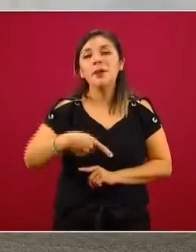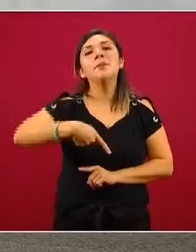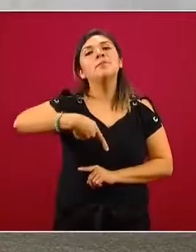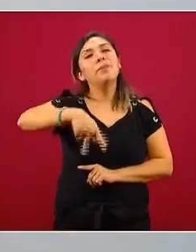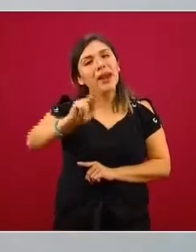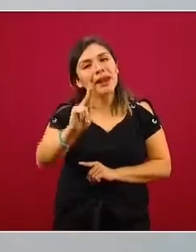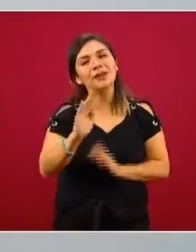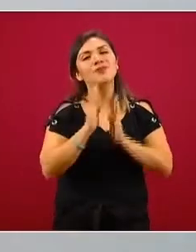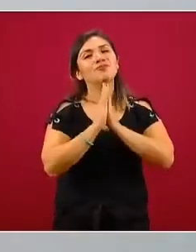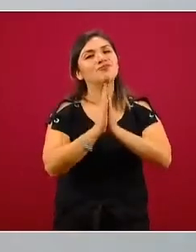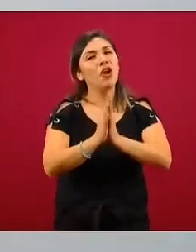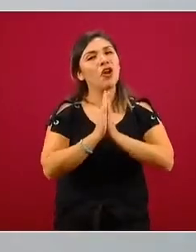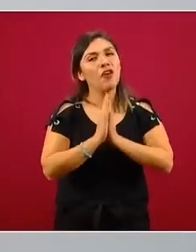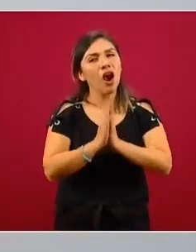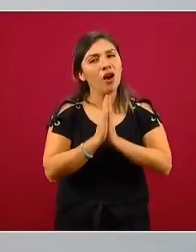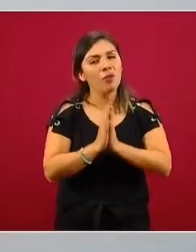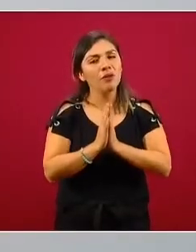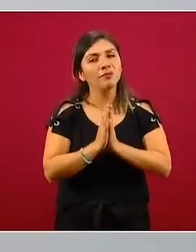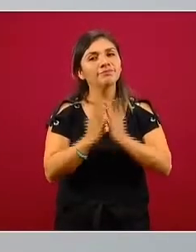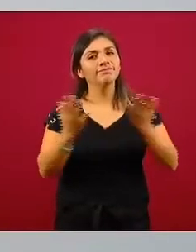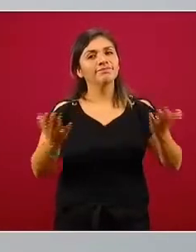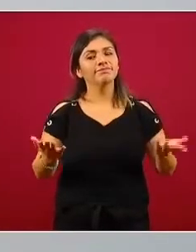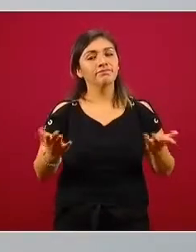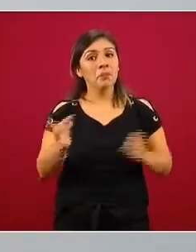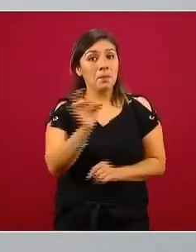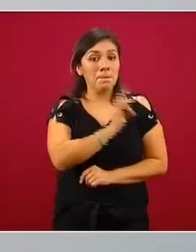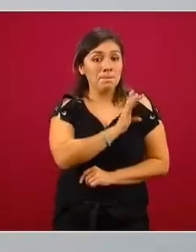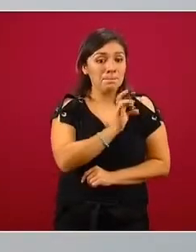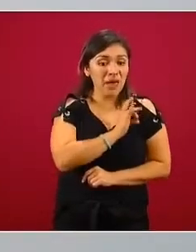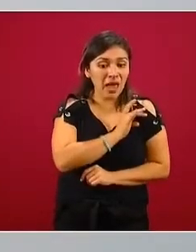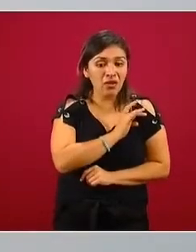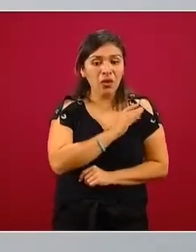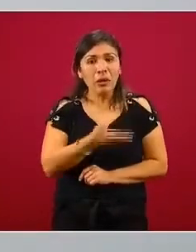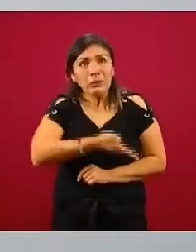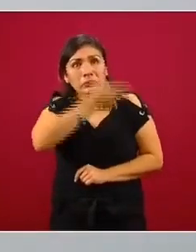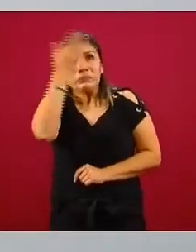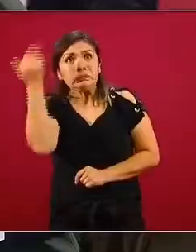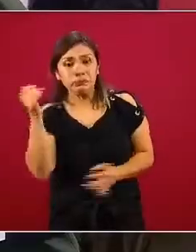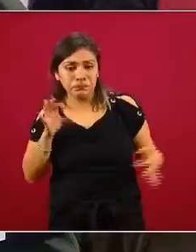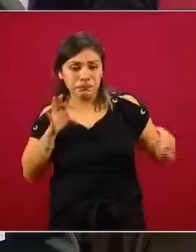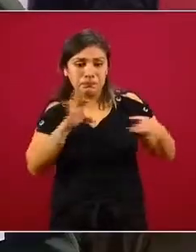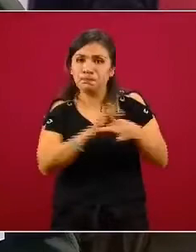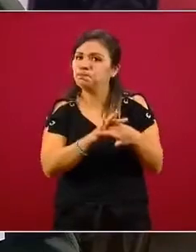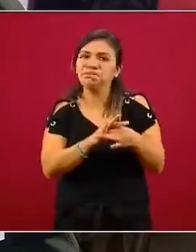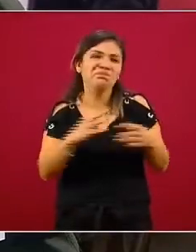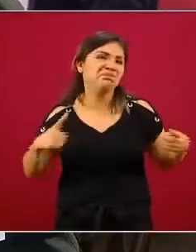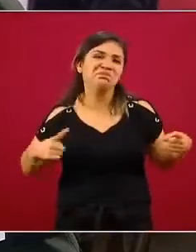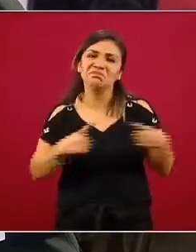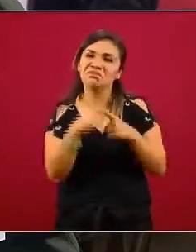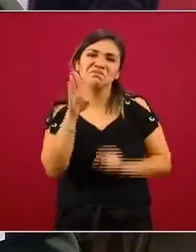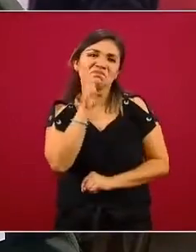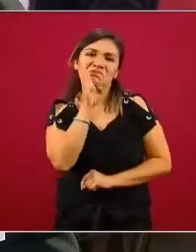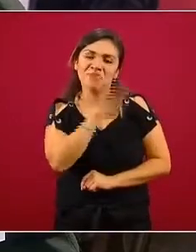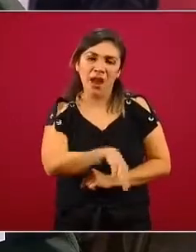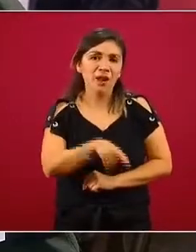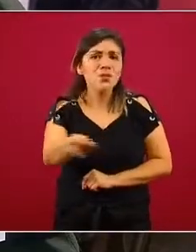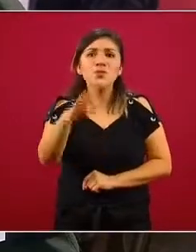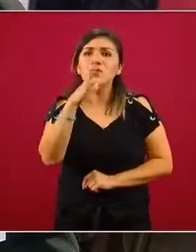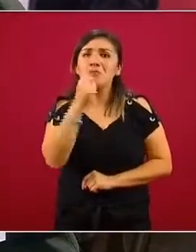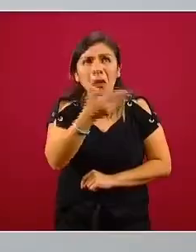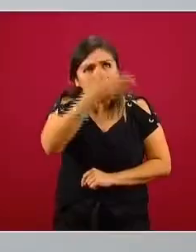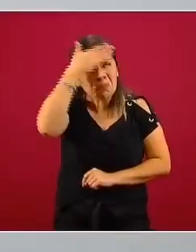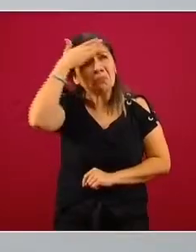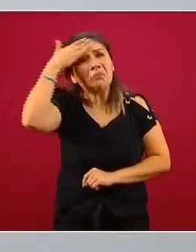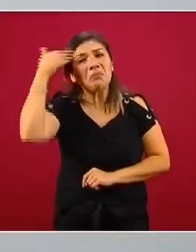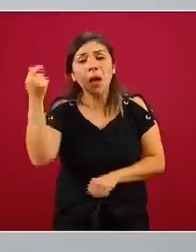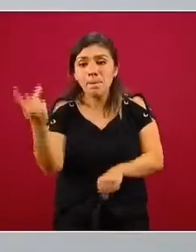favor, no hay peor combinación que el miedo y la ignorancia. No podemos ser ignorantes a